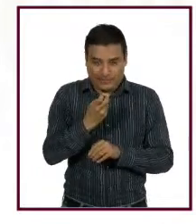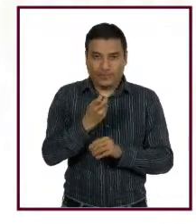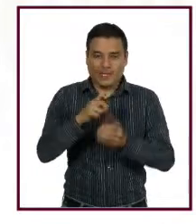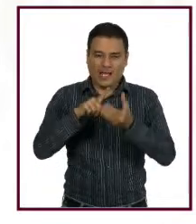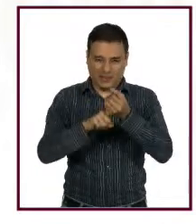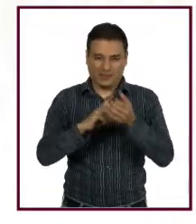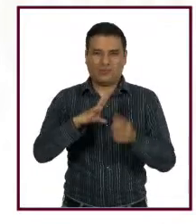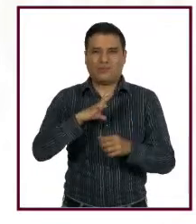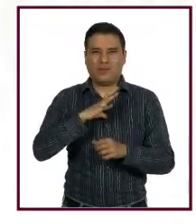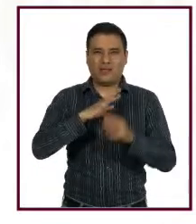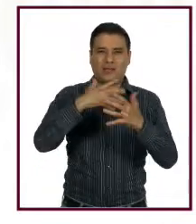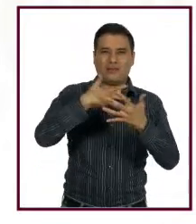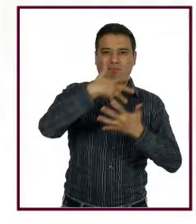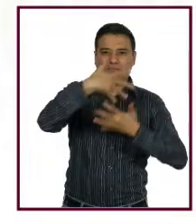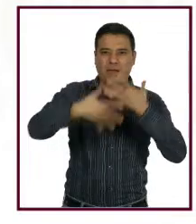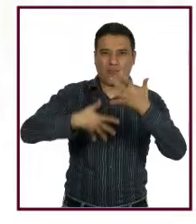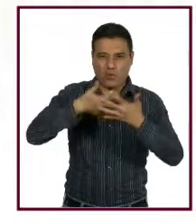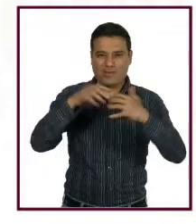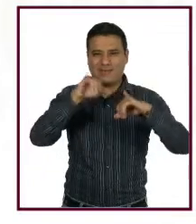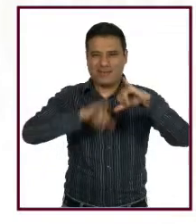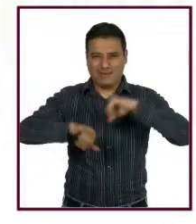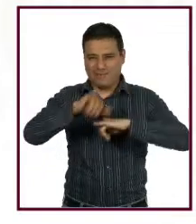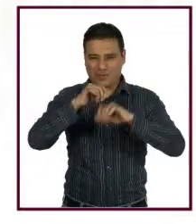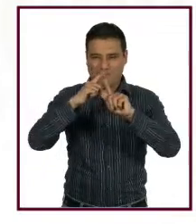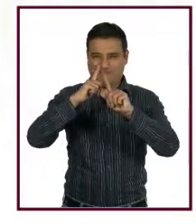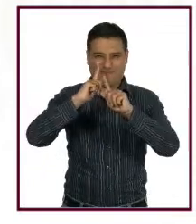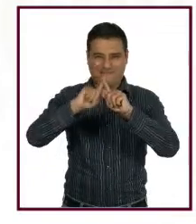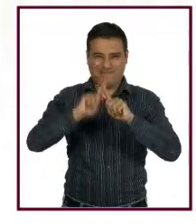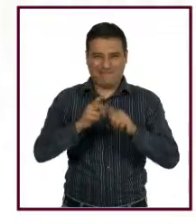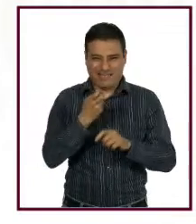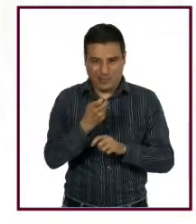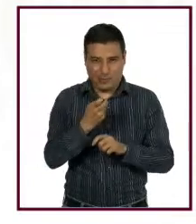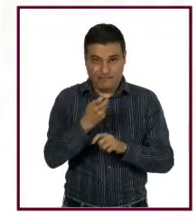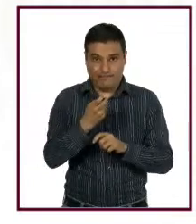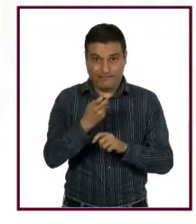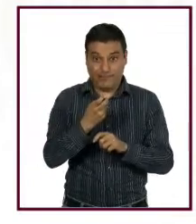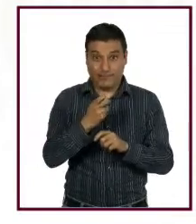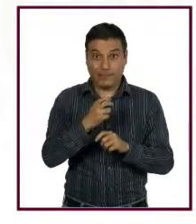vapores químicos que se autoadministran. Esos